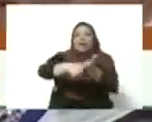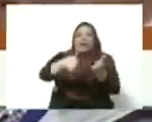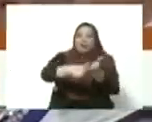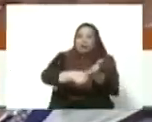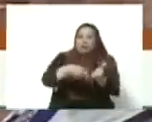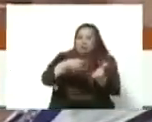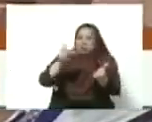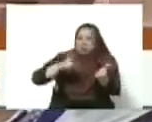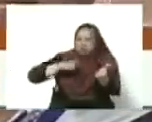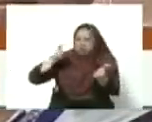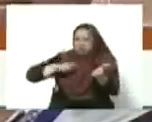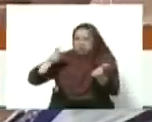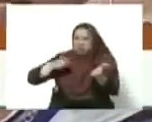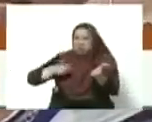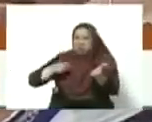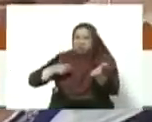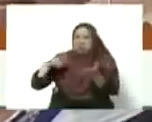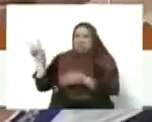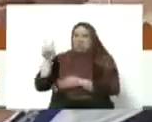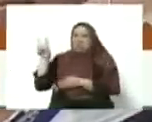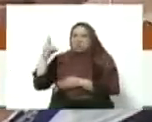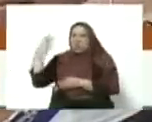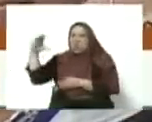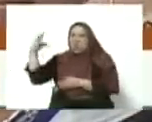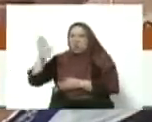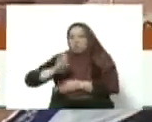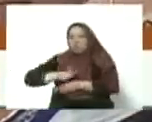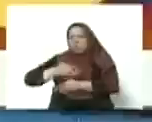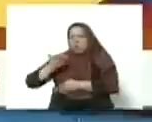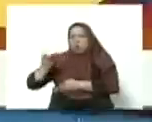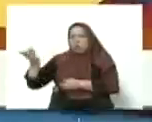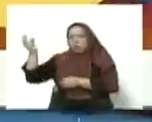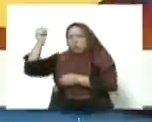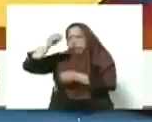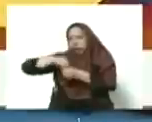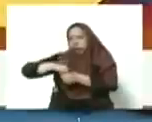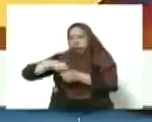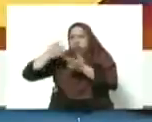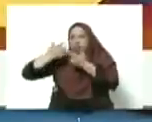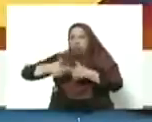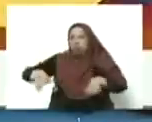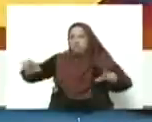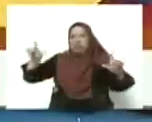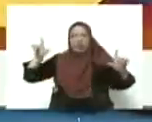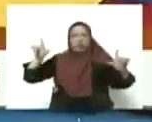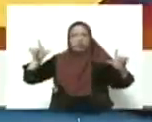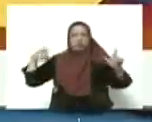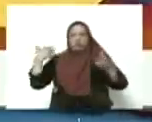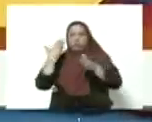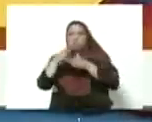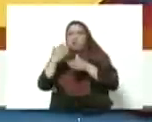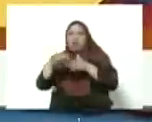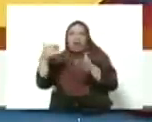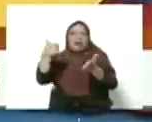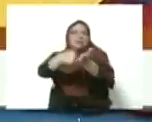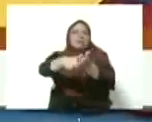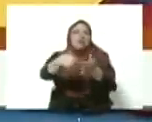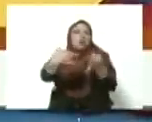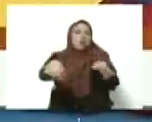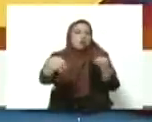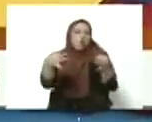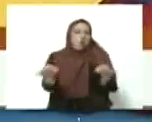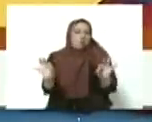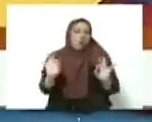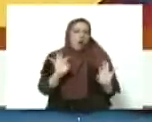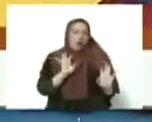se ha hablado la posibilidad de que venezolanos y colombianos puedan ingresar libremente sin ningún documento o la cédula de identidad en